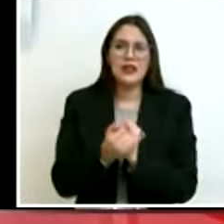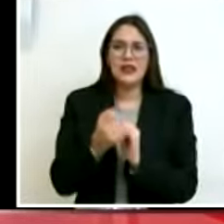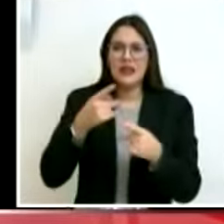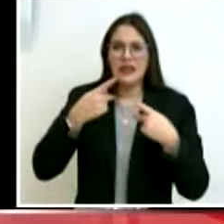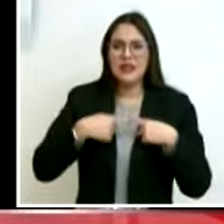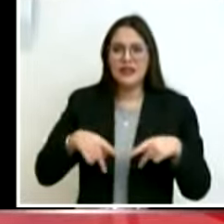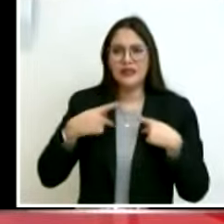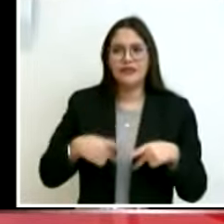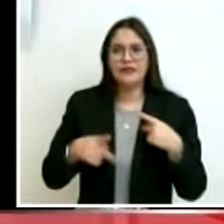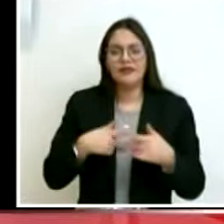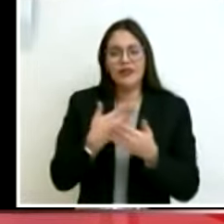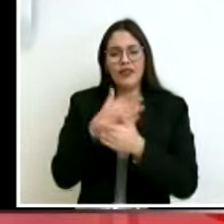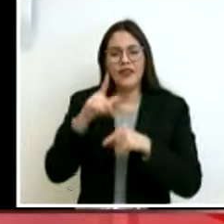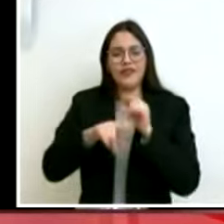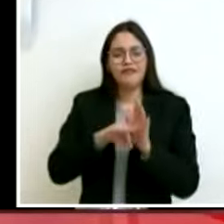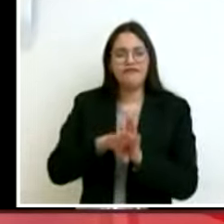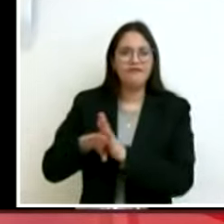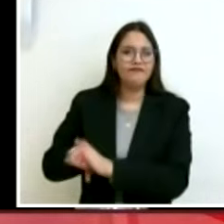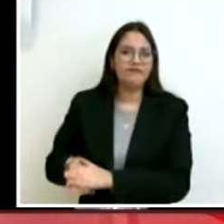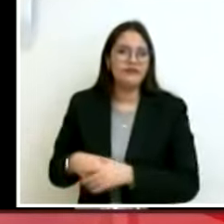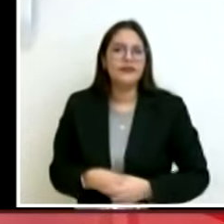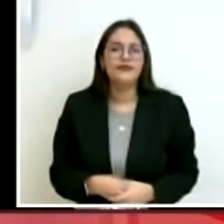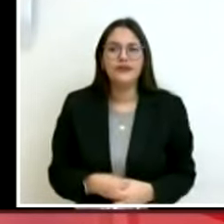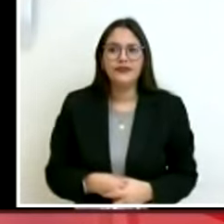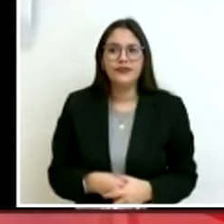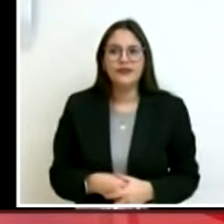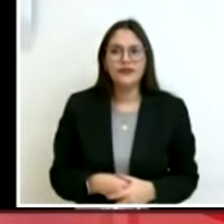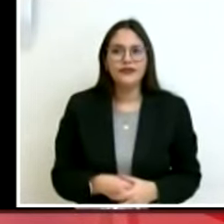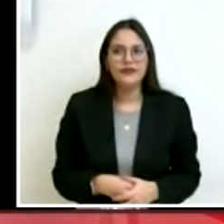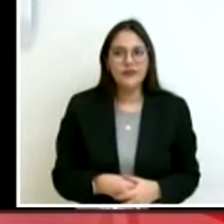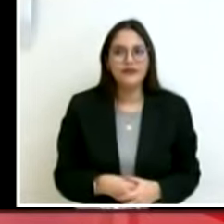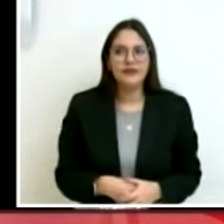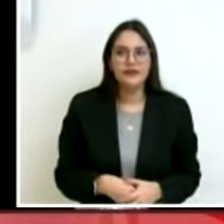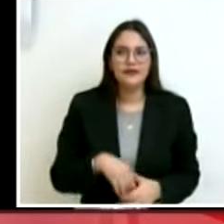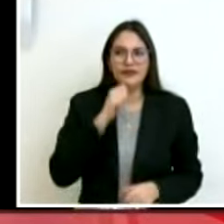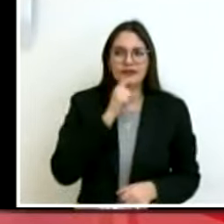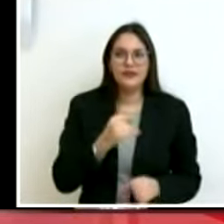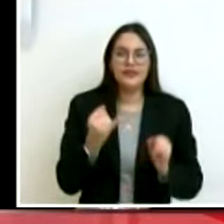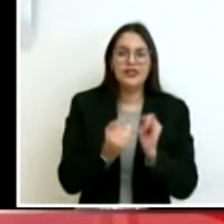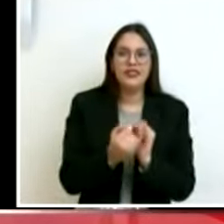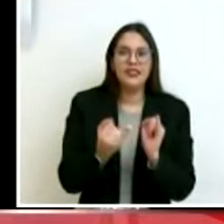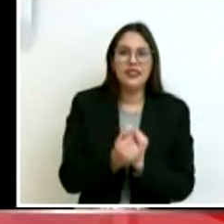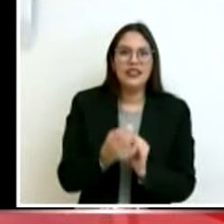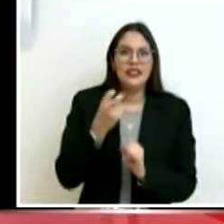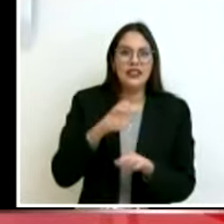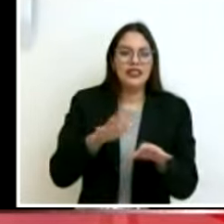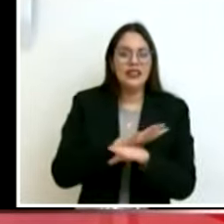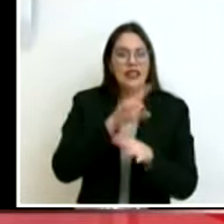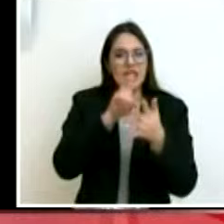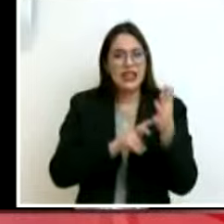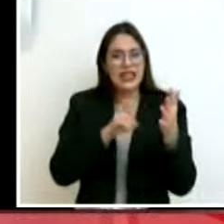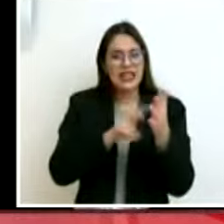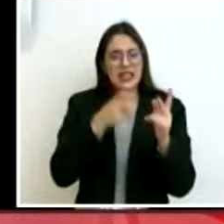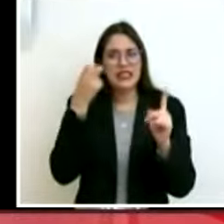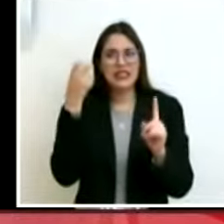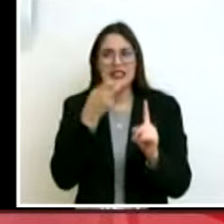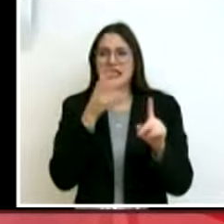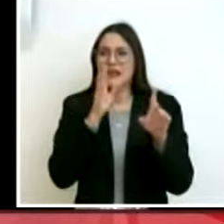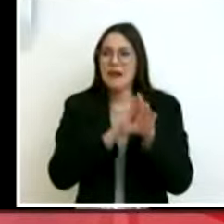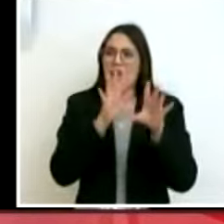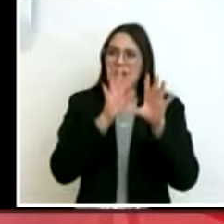un lado. Esta, por mucho, es la reforma más